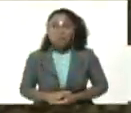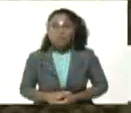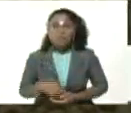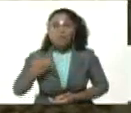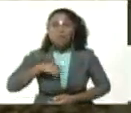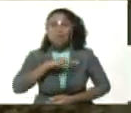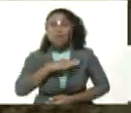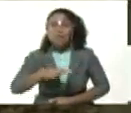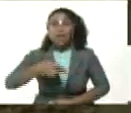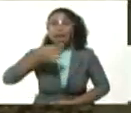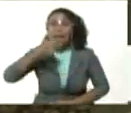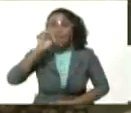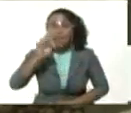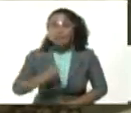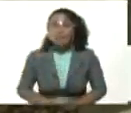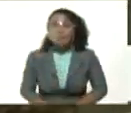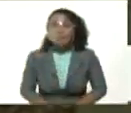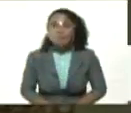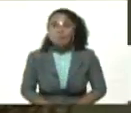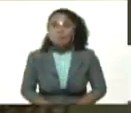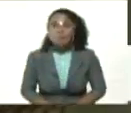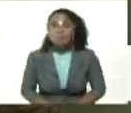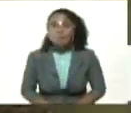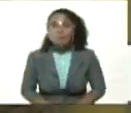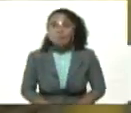nuestro café